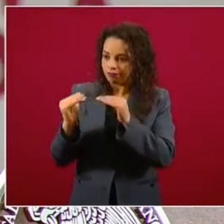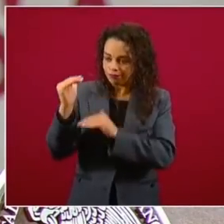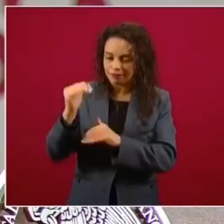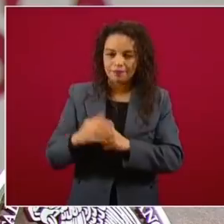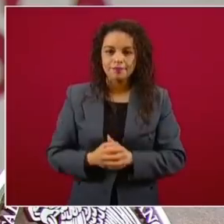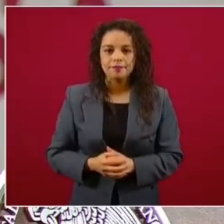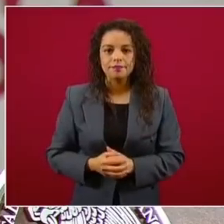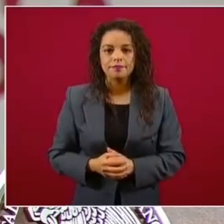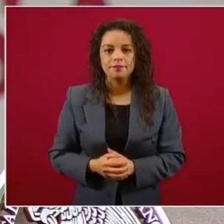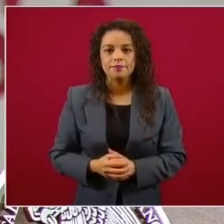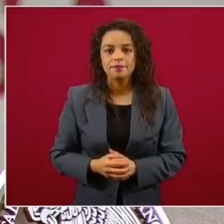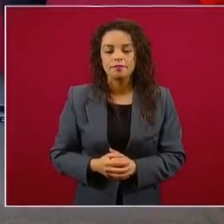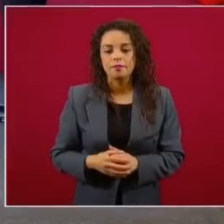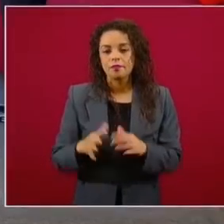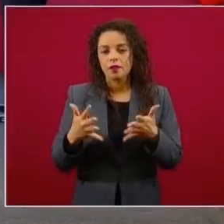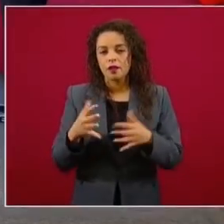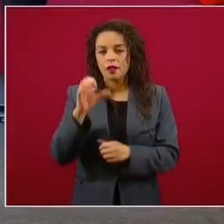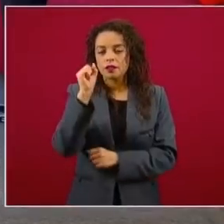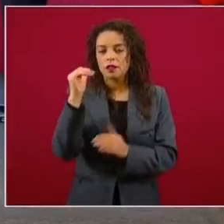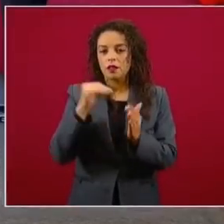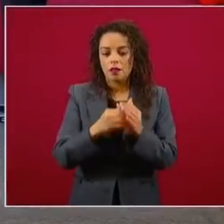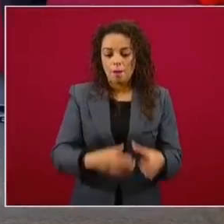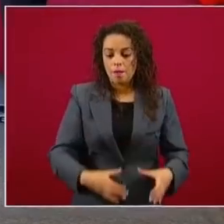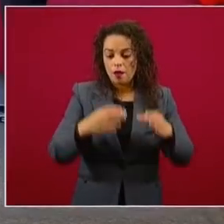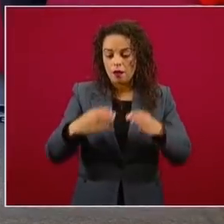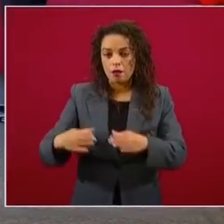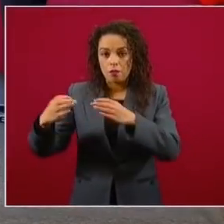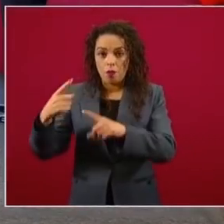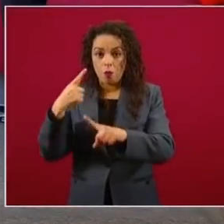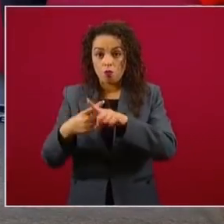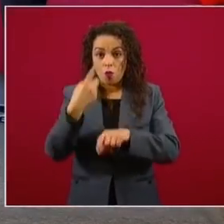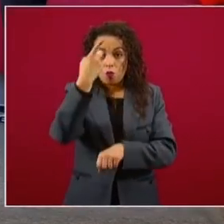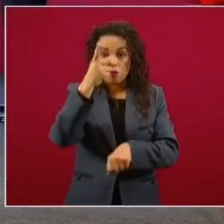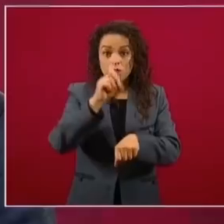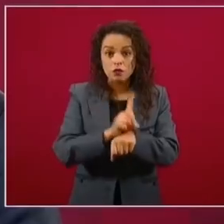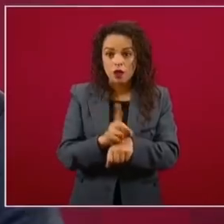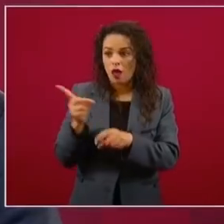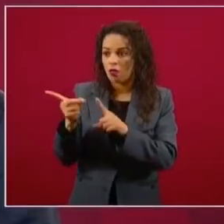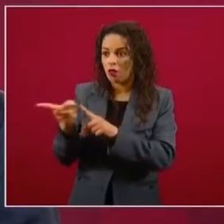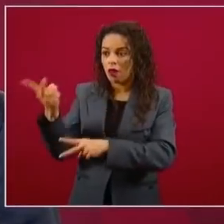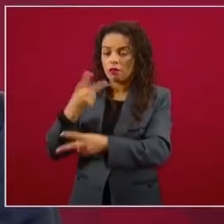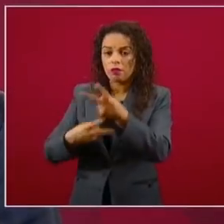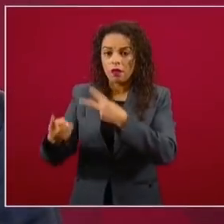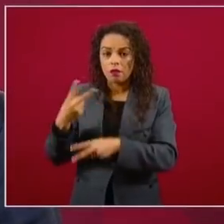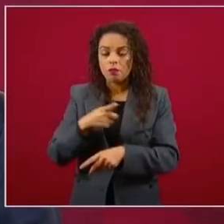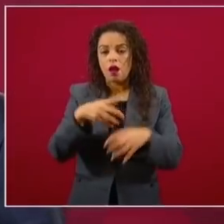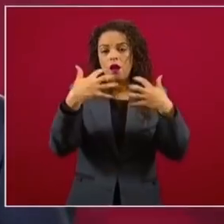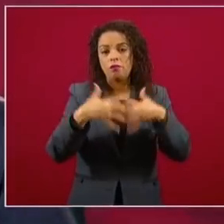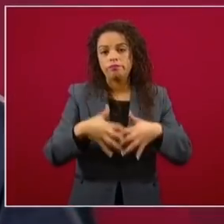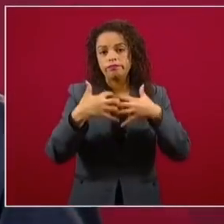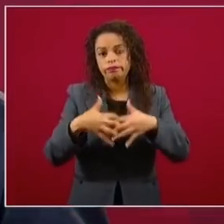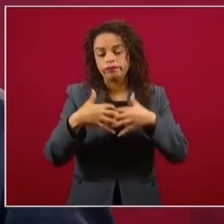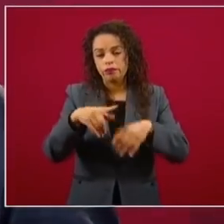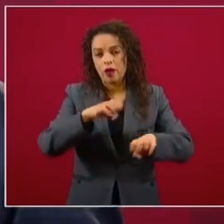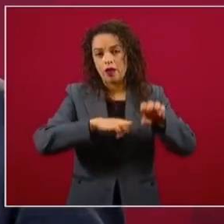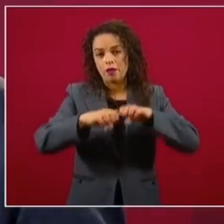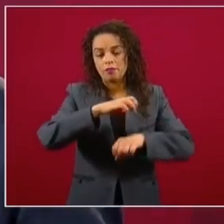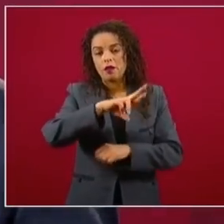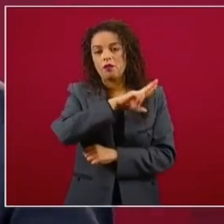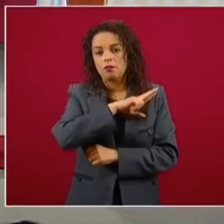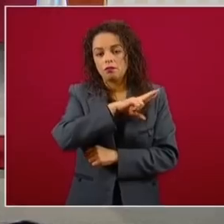de 60,000 barriles por día van a venir de la producción del sector privado a través de los diversos acuerdos que se